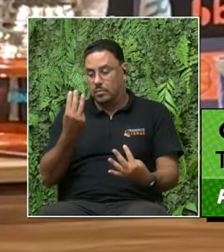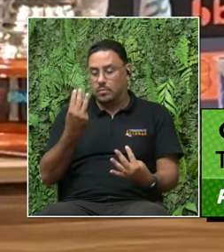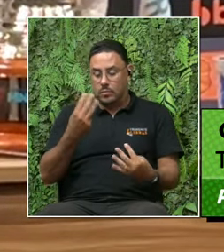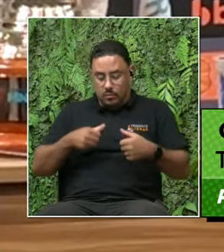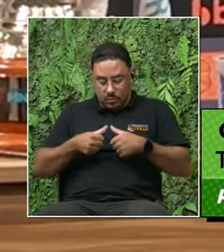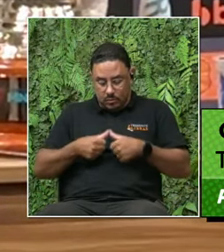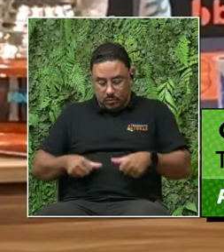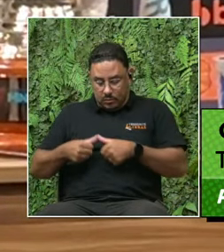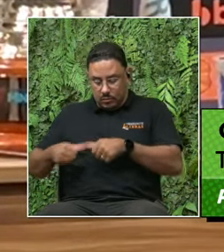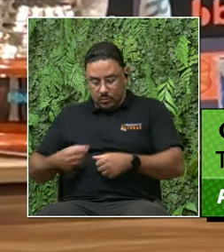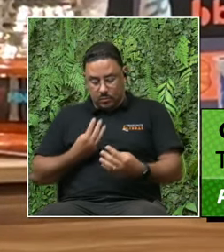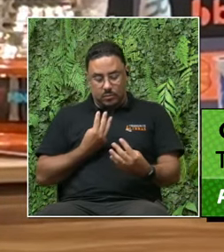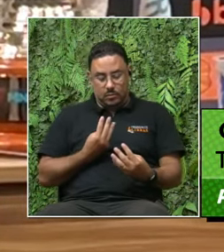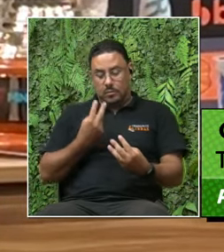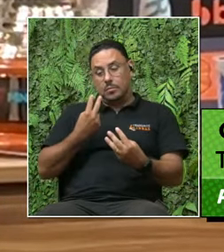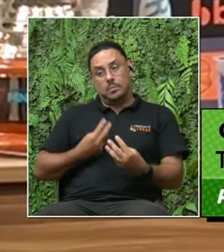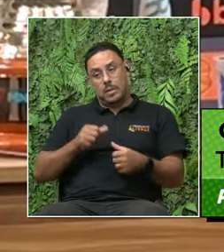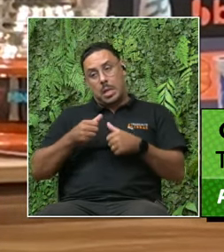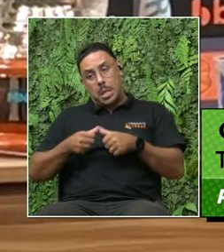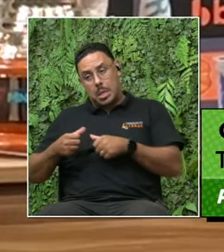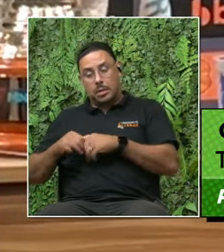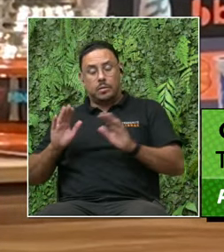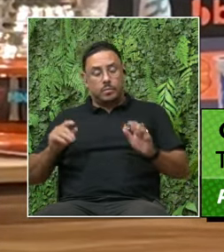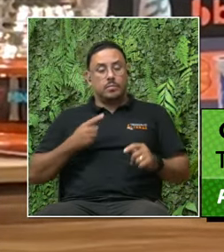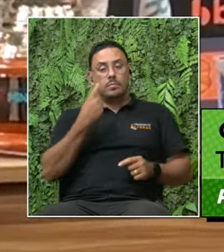agueros una L con